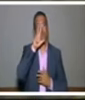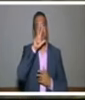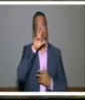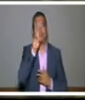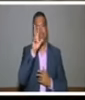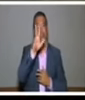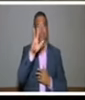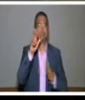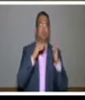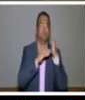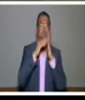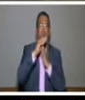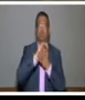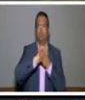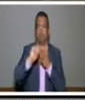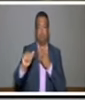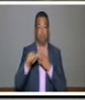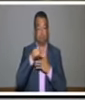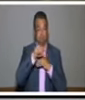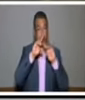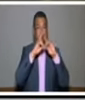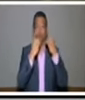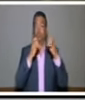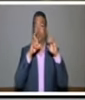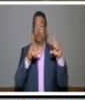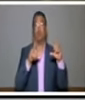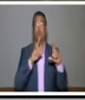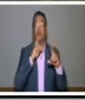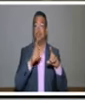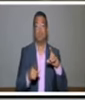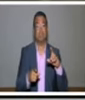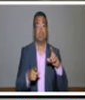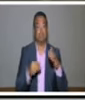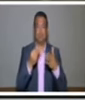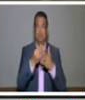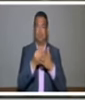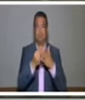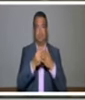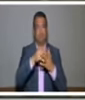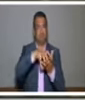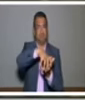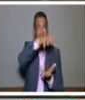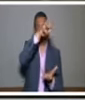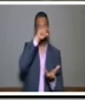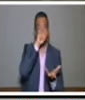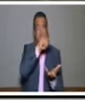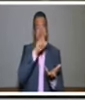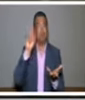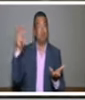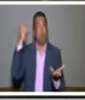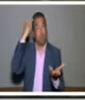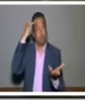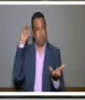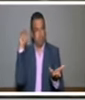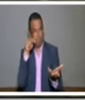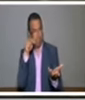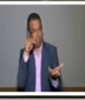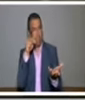2.873 millones de dólares. El Departamento de Educación es el botín político de los partidos políticos, y todos ustedes lo